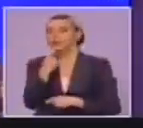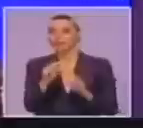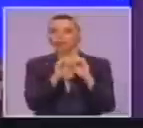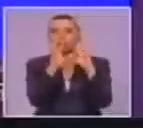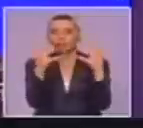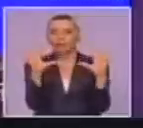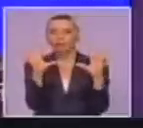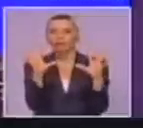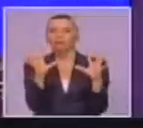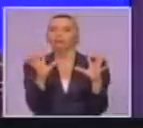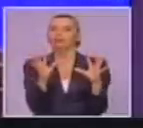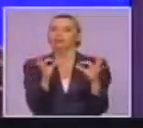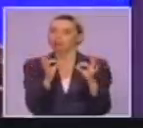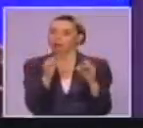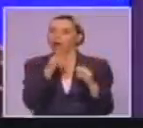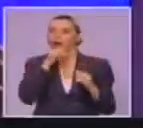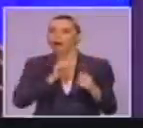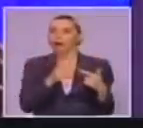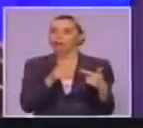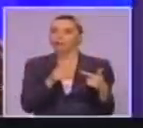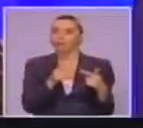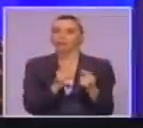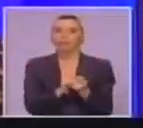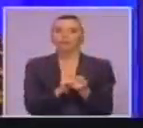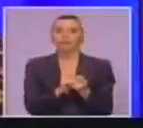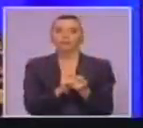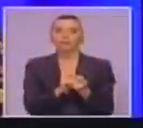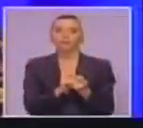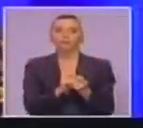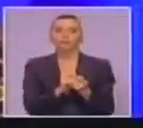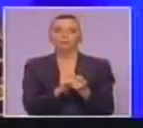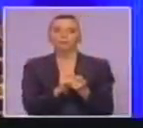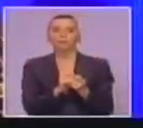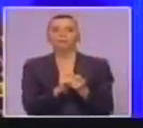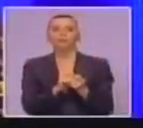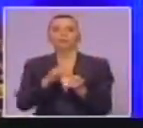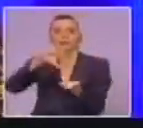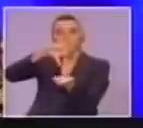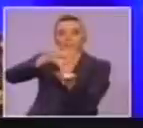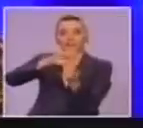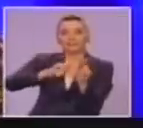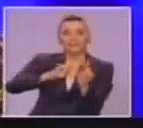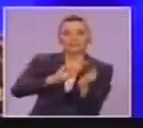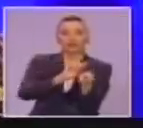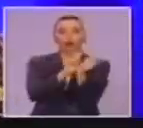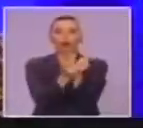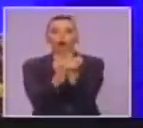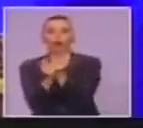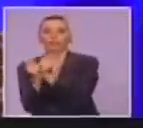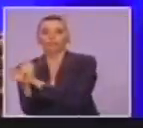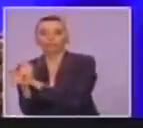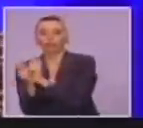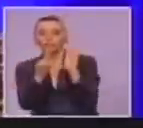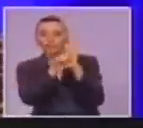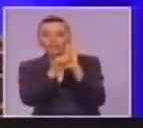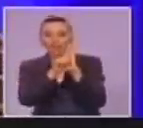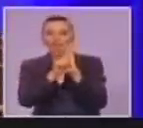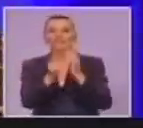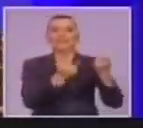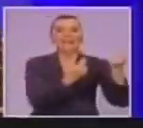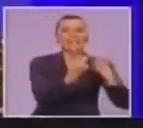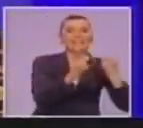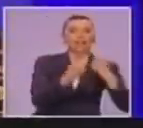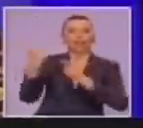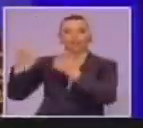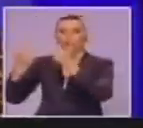que, afortunadamente, las correcciones que se han hecho en el país para asegurar en que los negocios y la política